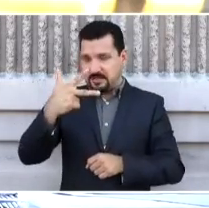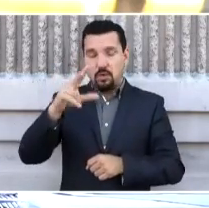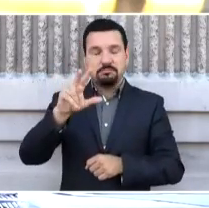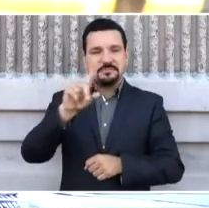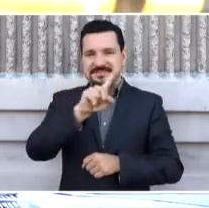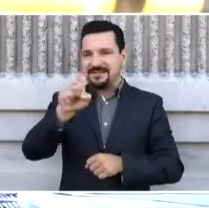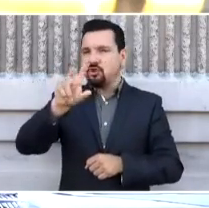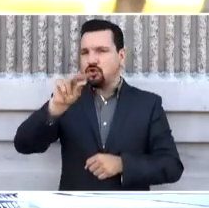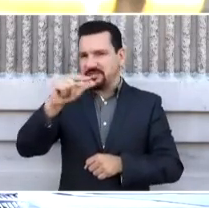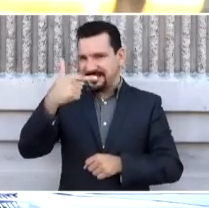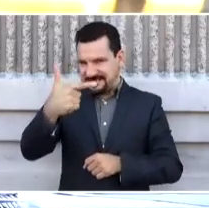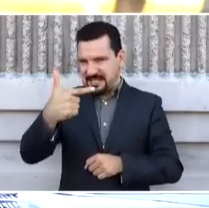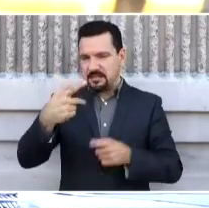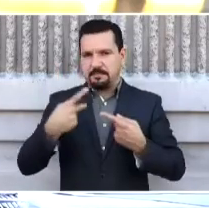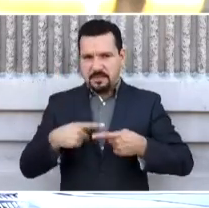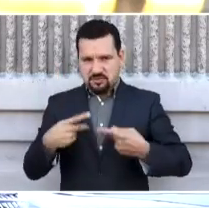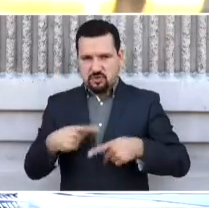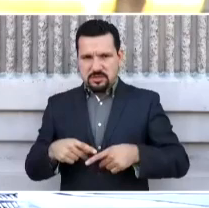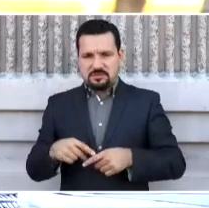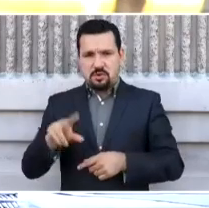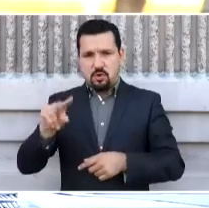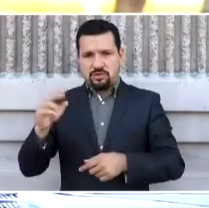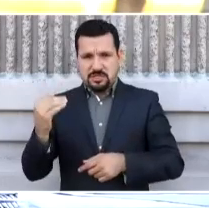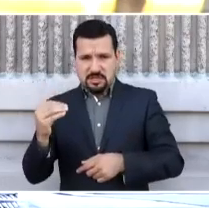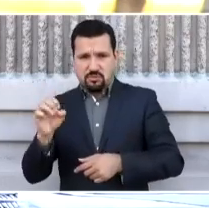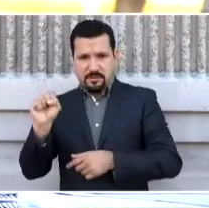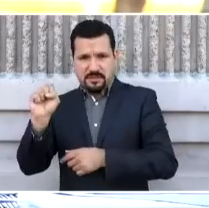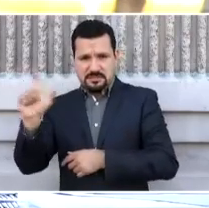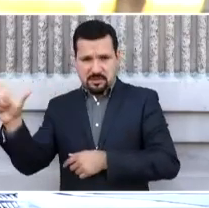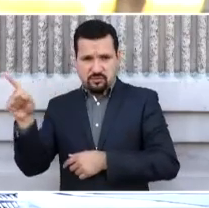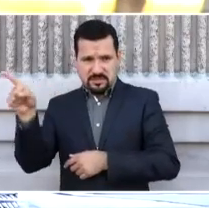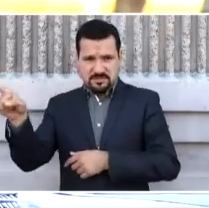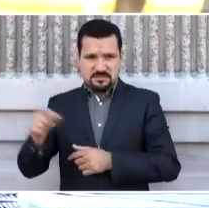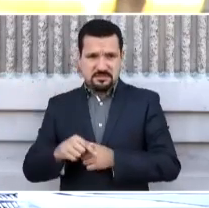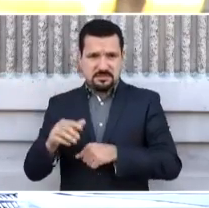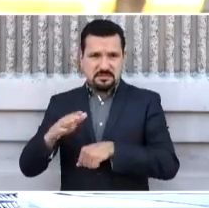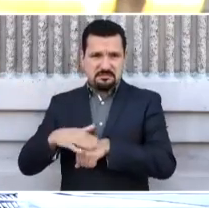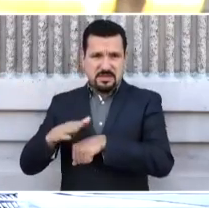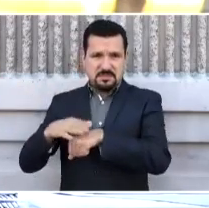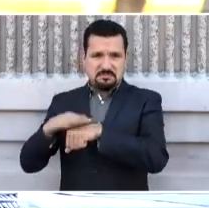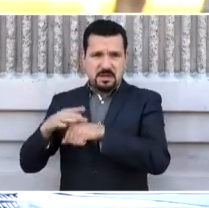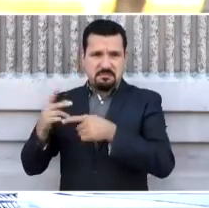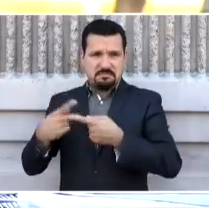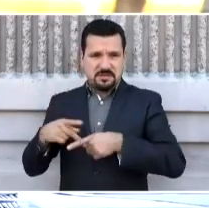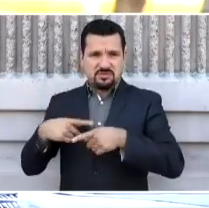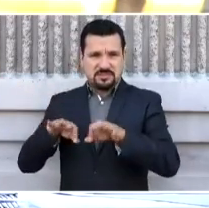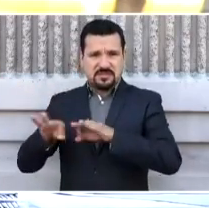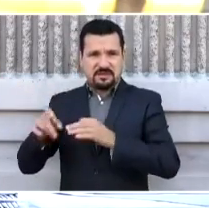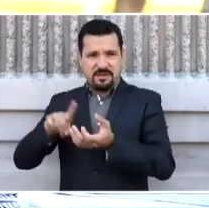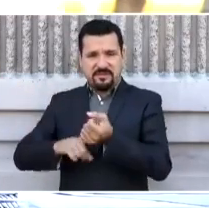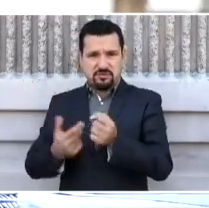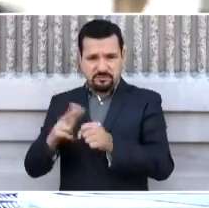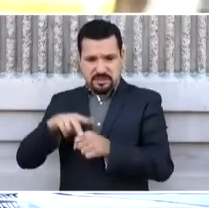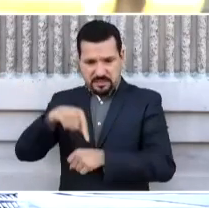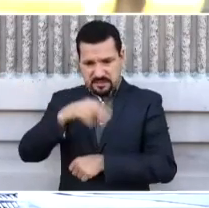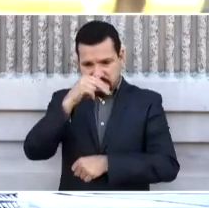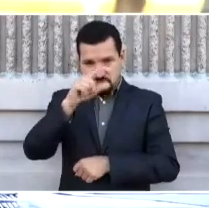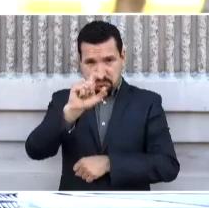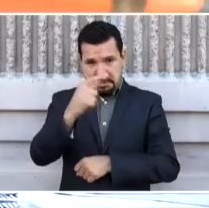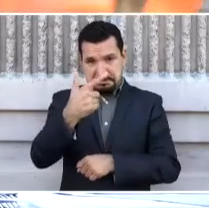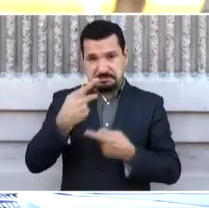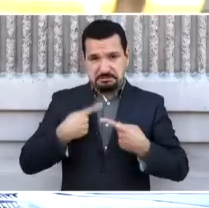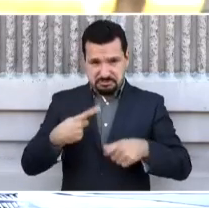de la salud. 89 de ellos están en San Luis Río Colorado. Ha aumentado el número de trabajadores de salud en Hermosillo. Hay